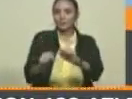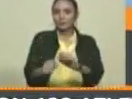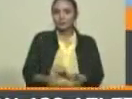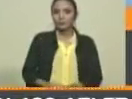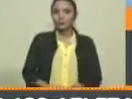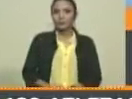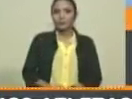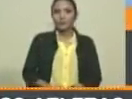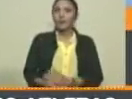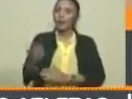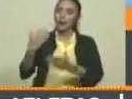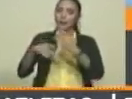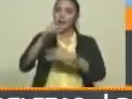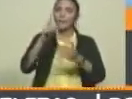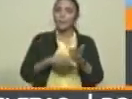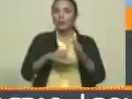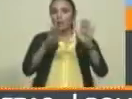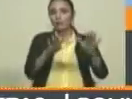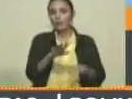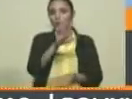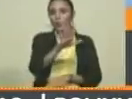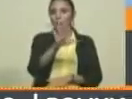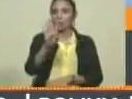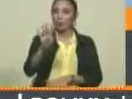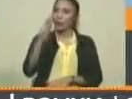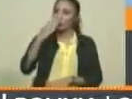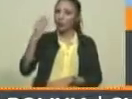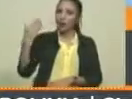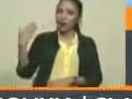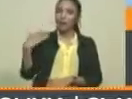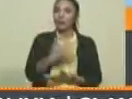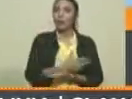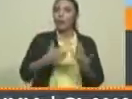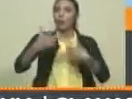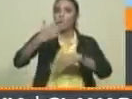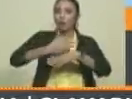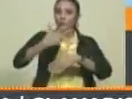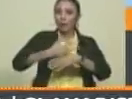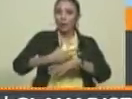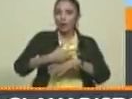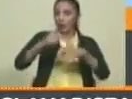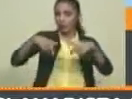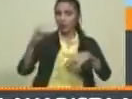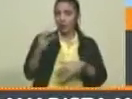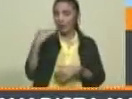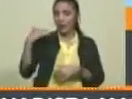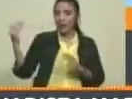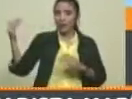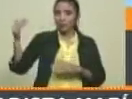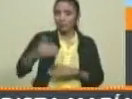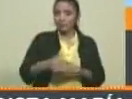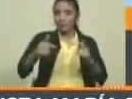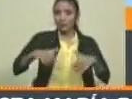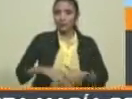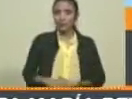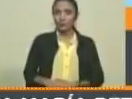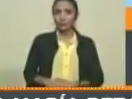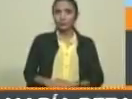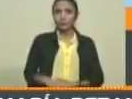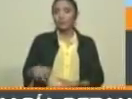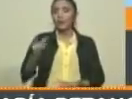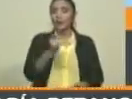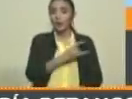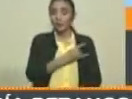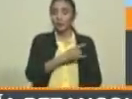en 1954 con Guatemala, aquí en Caracas, en el Aula Magna de la